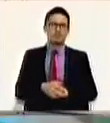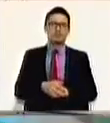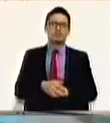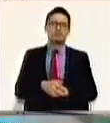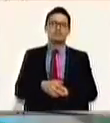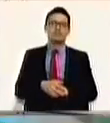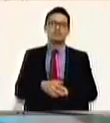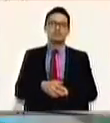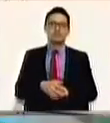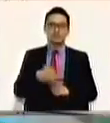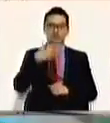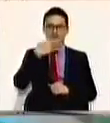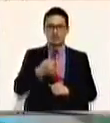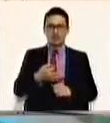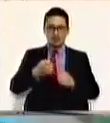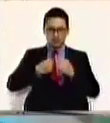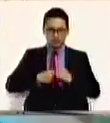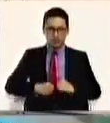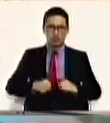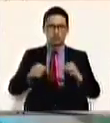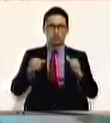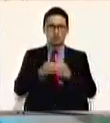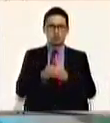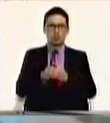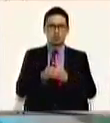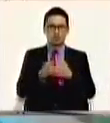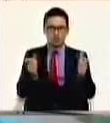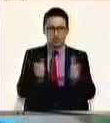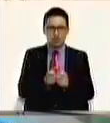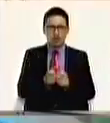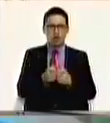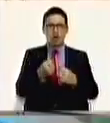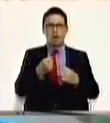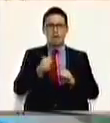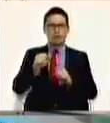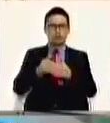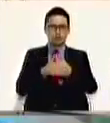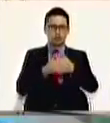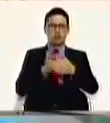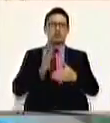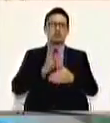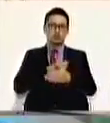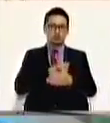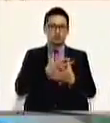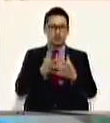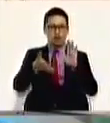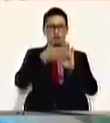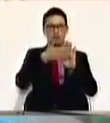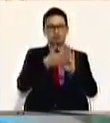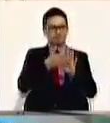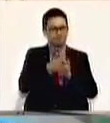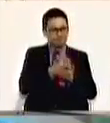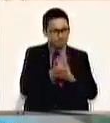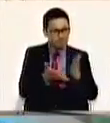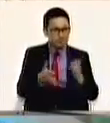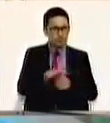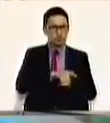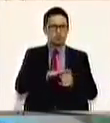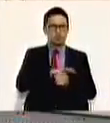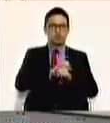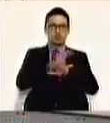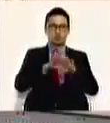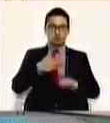que desde los esfuerzos de un grupo minoritario de oposición hemos intentado contribuir a documentar estos casos.